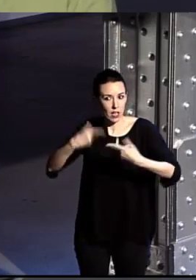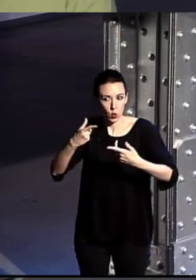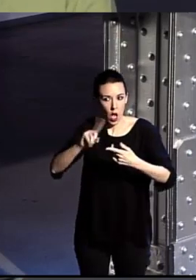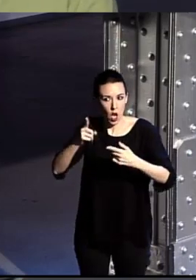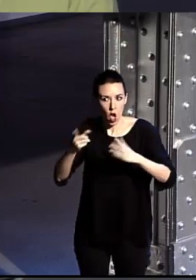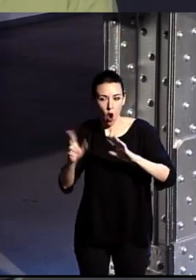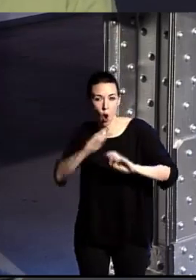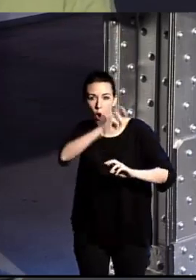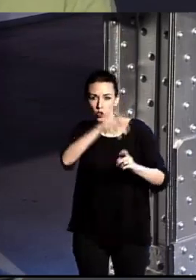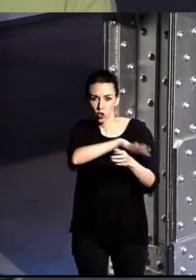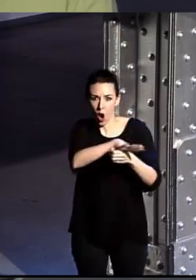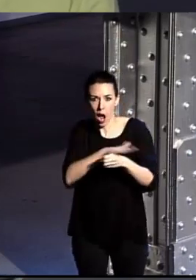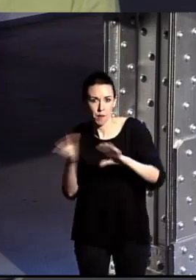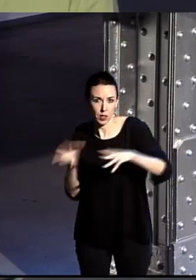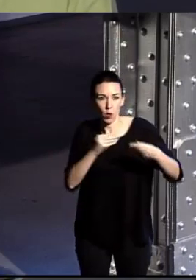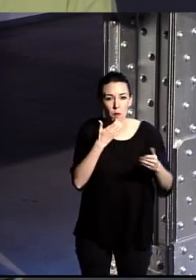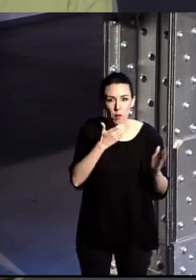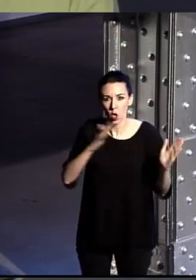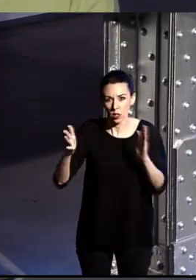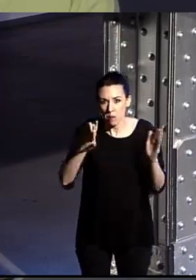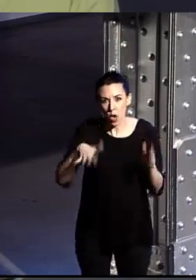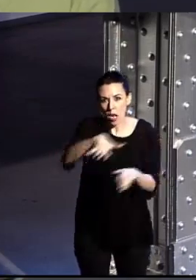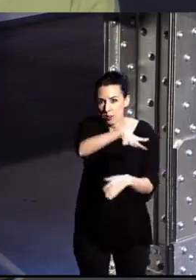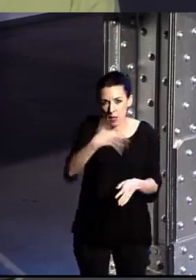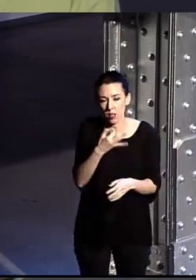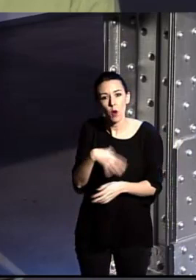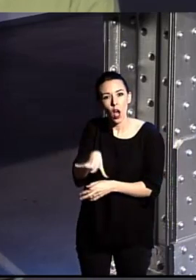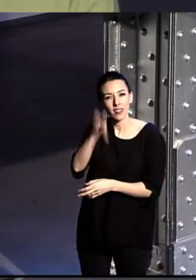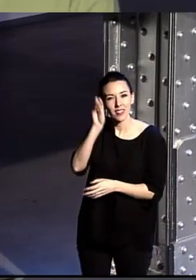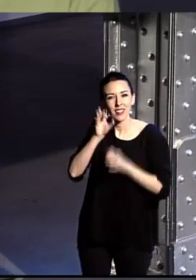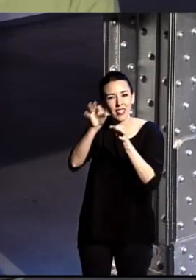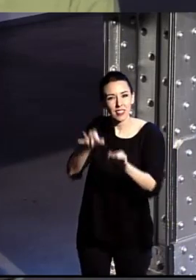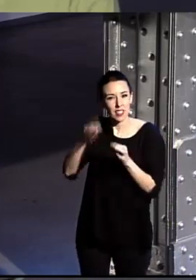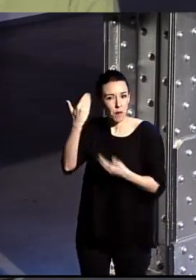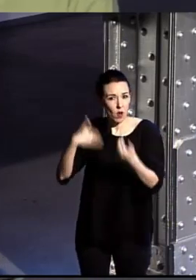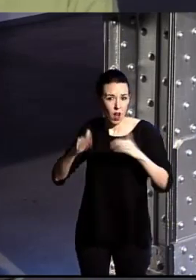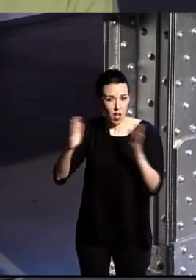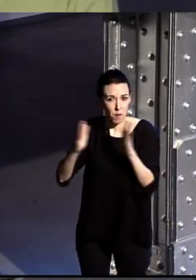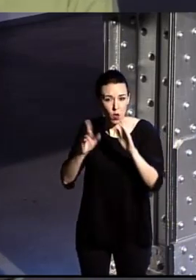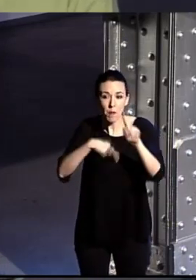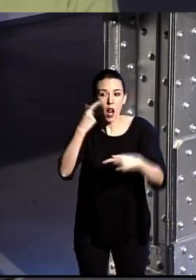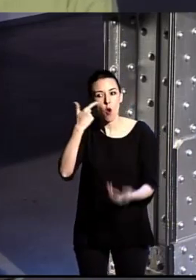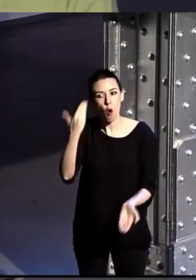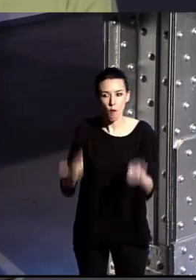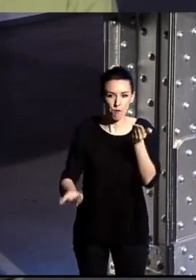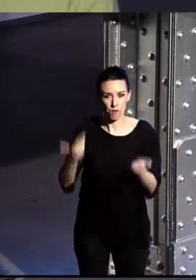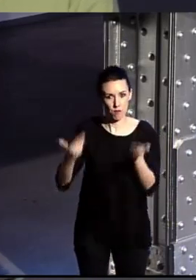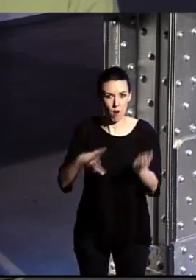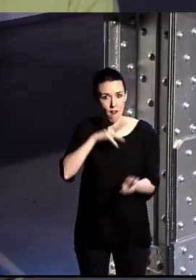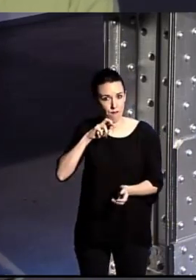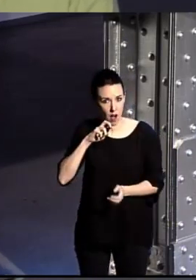se lleva a cualquier otro ámbito, ya sea temporal, espacial. Es decir, que hay que comprender siempre el marco para poder hacer juicios de valor del tipo que sea,